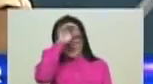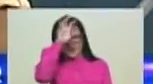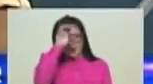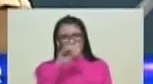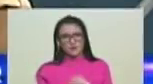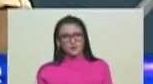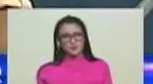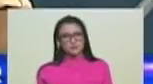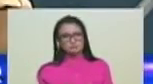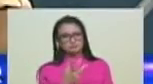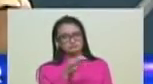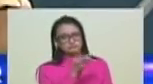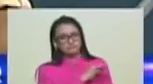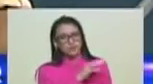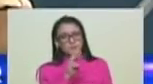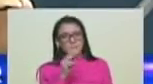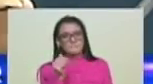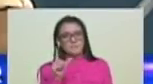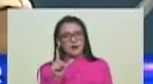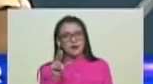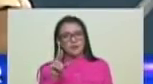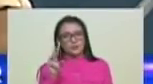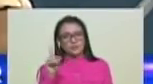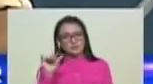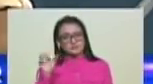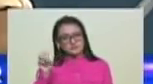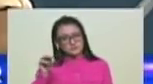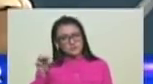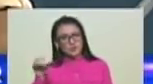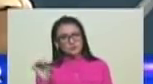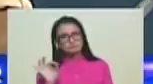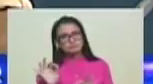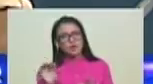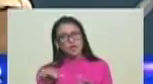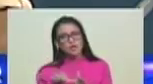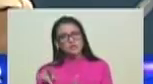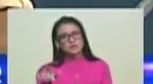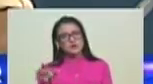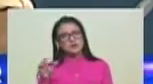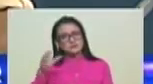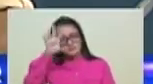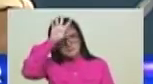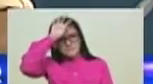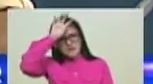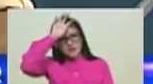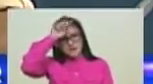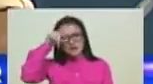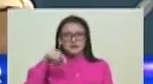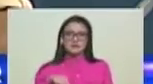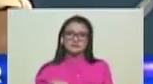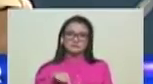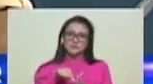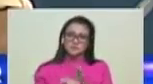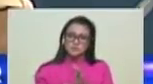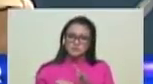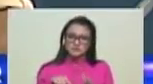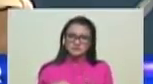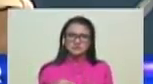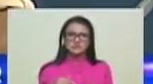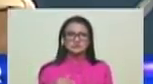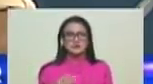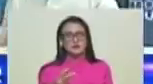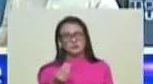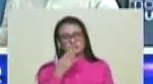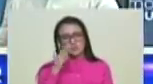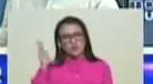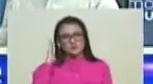el paludismo en el sur de Venezuela, en el estado Bolívar, proviene principalmente de la actividad minera. Hay demasiada hipocresía,